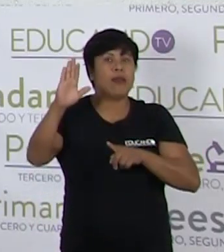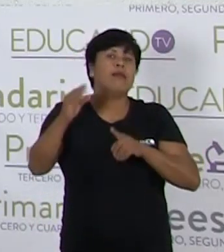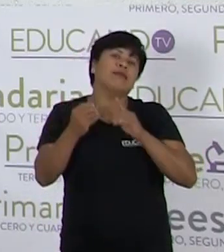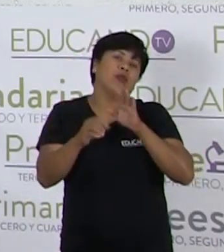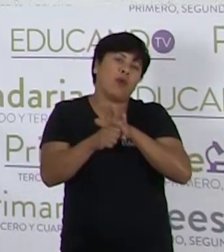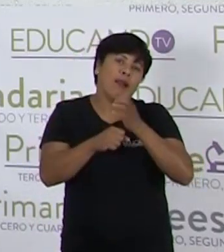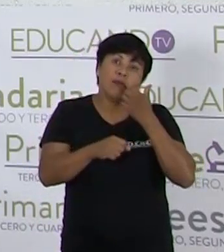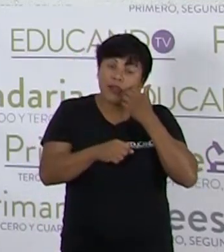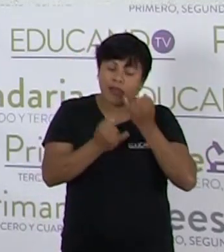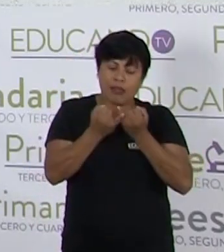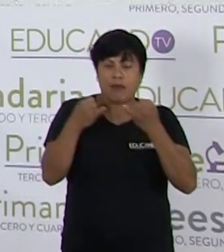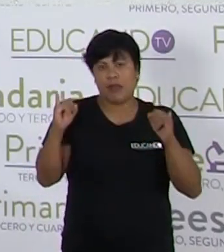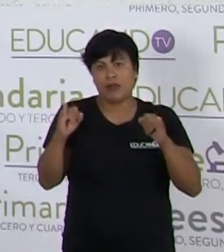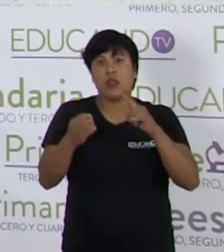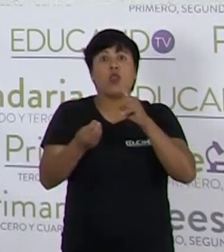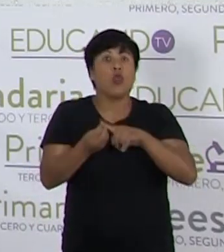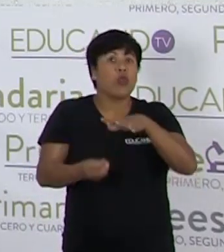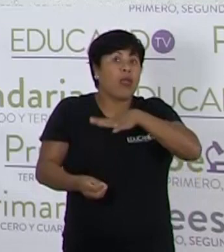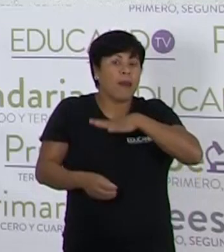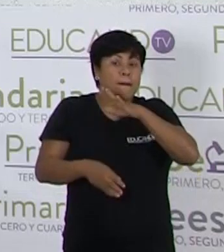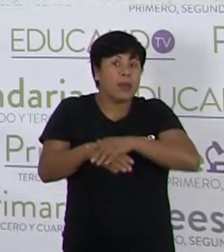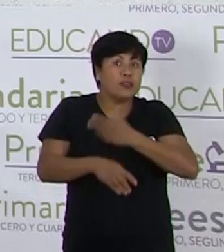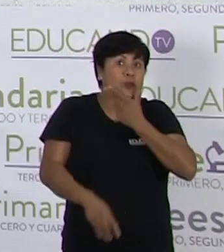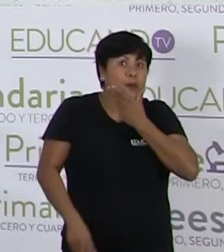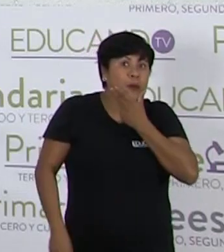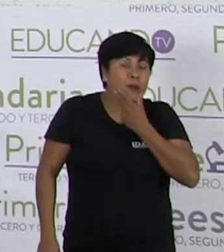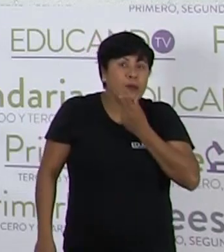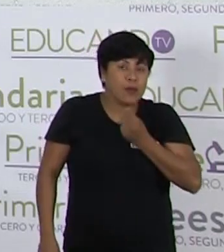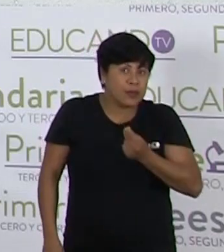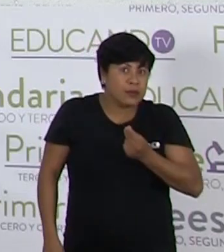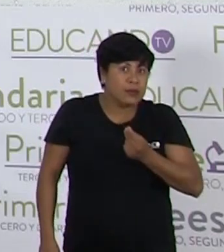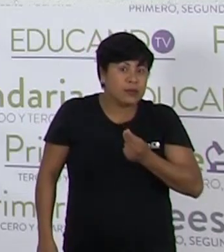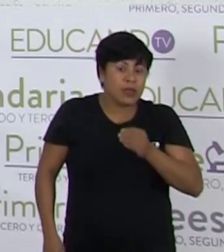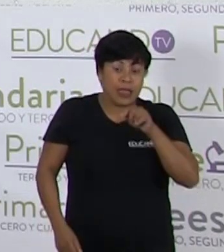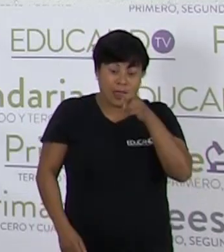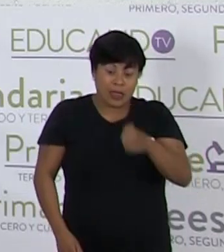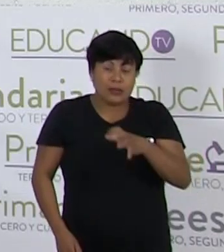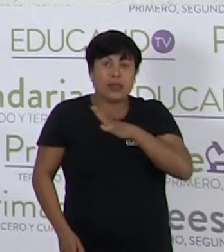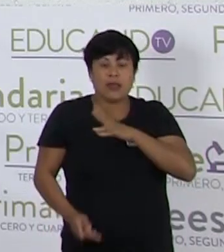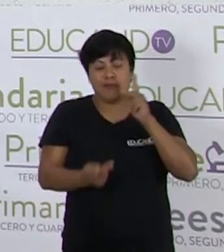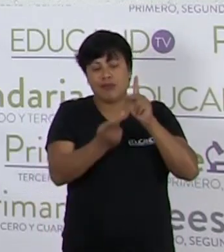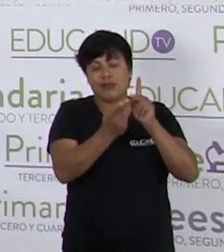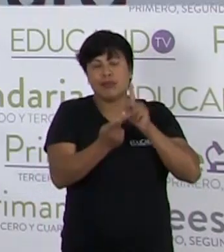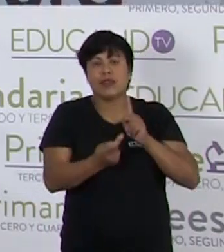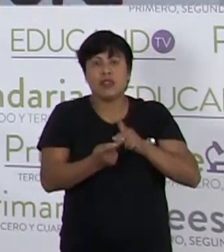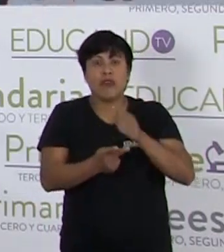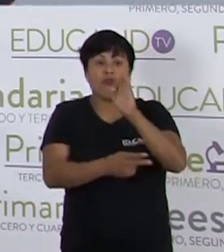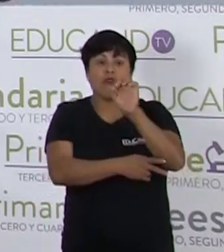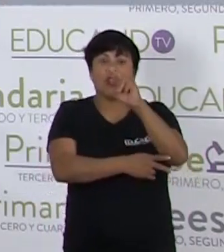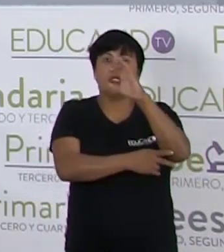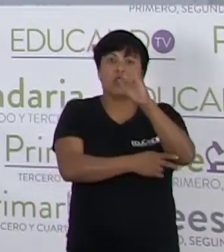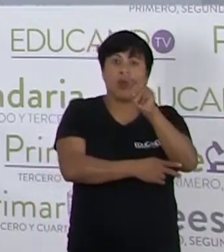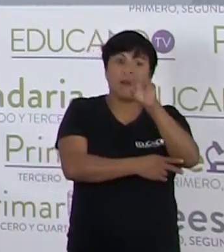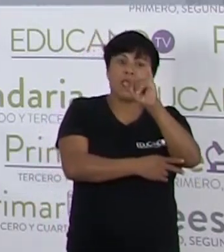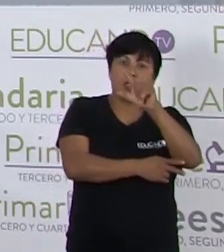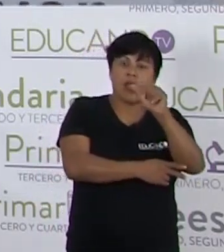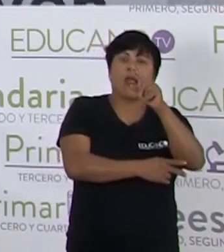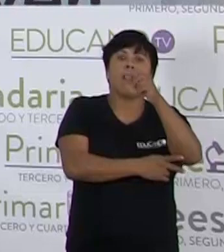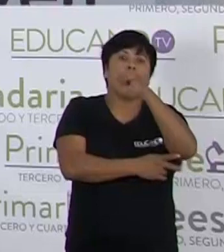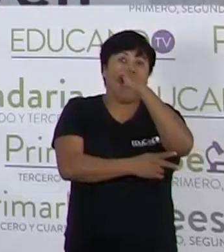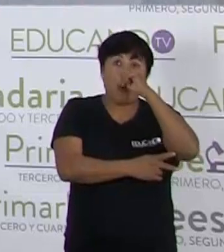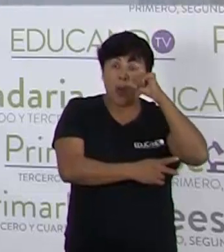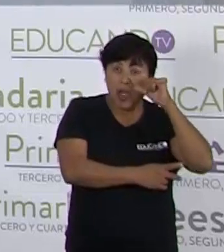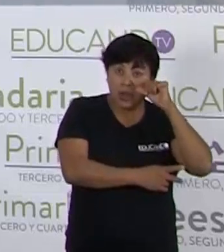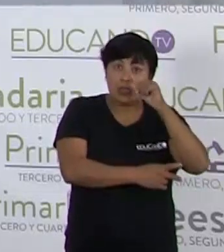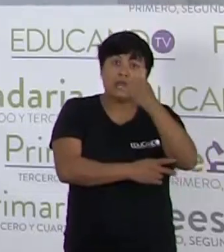Independencia. ¿Dónde hay más niños? Bueno, aquí coincidimos en que la Francisco Villa, Benito Juárez